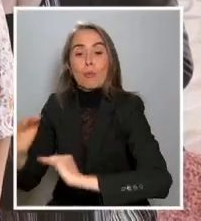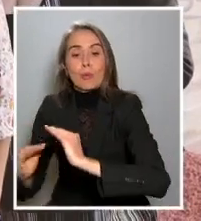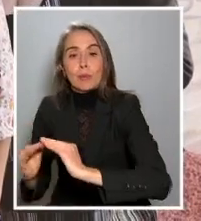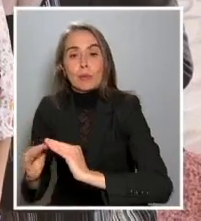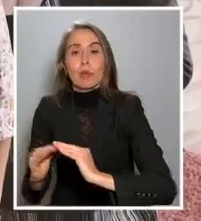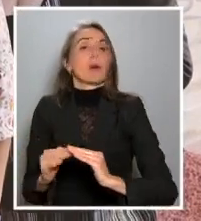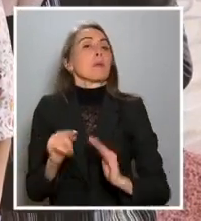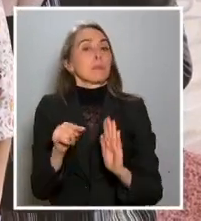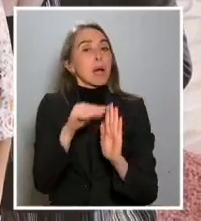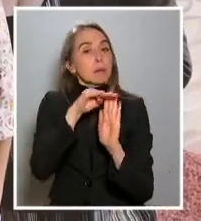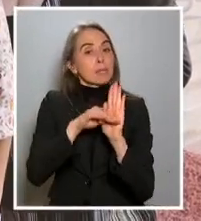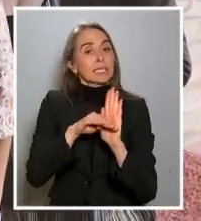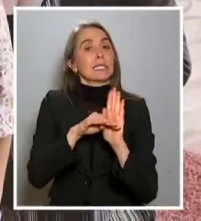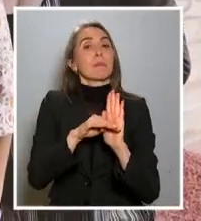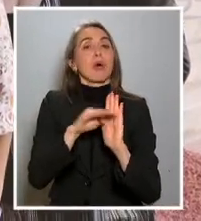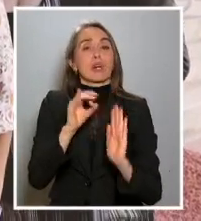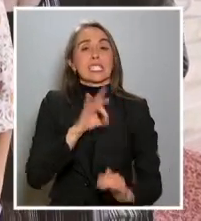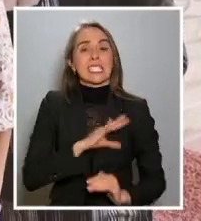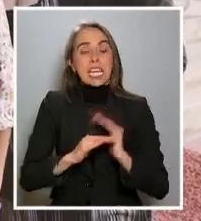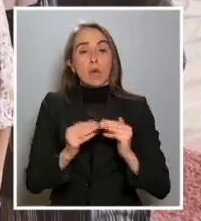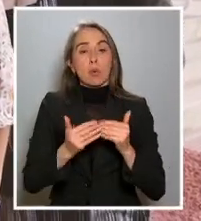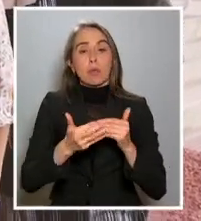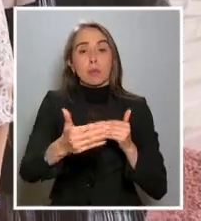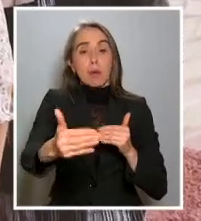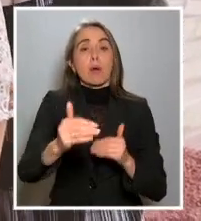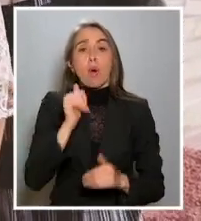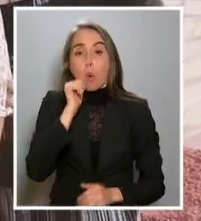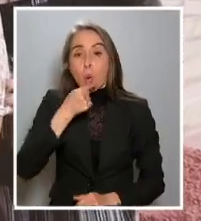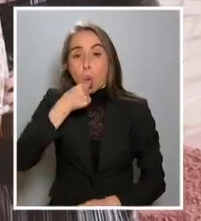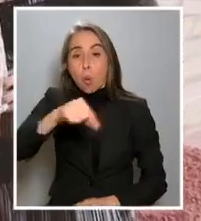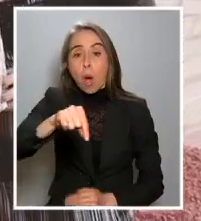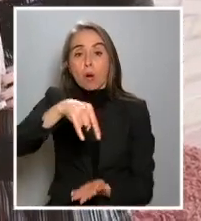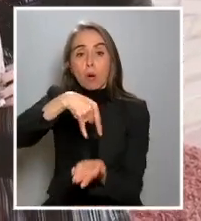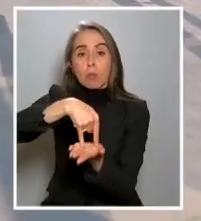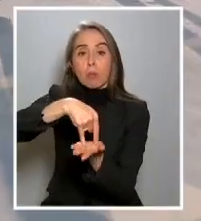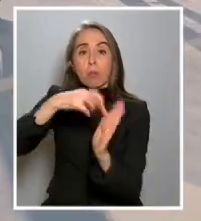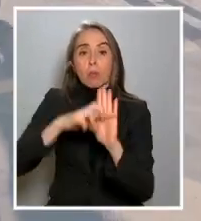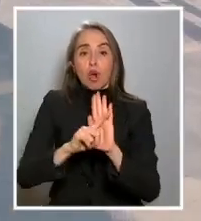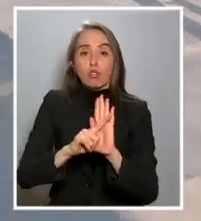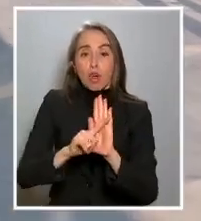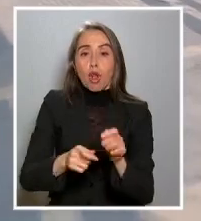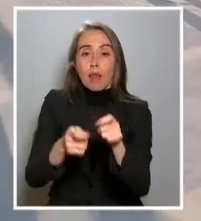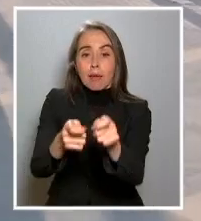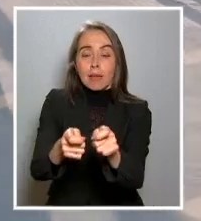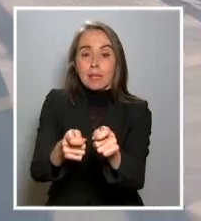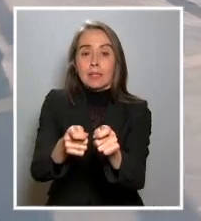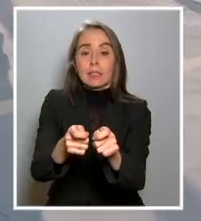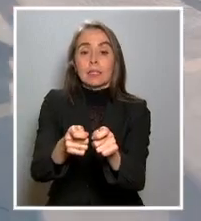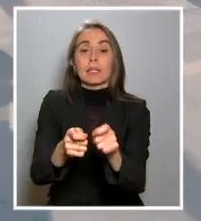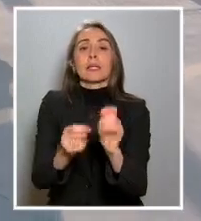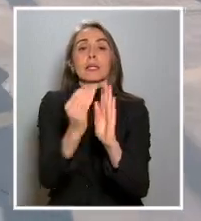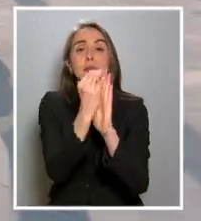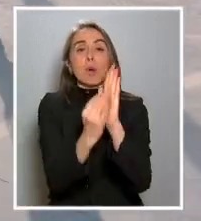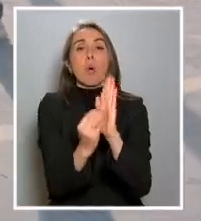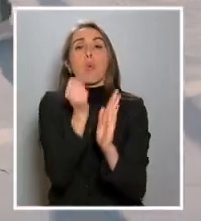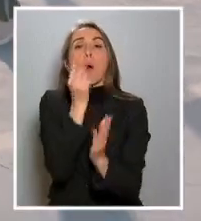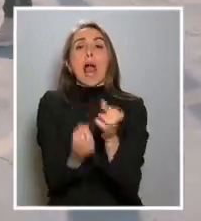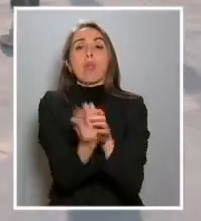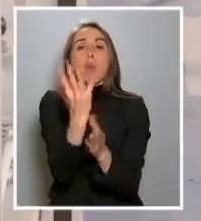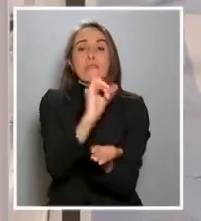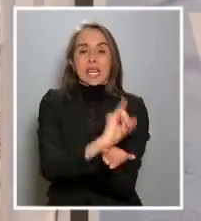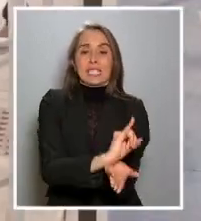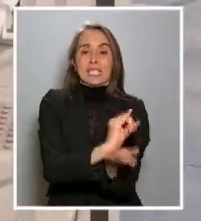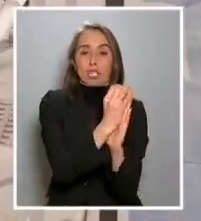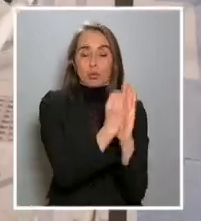proyectar y consolidar Chile Cuida en los próximos días, vamos a presentar un proyecto de ley que le dotará de su marco institucional